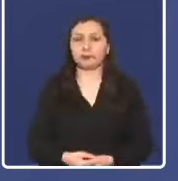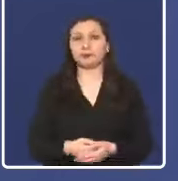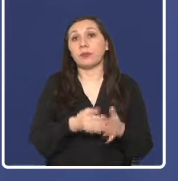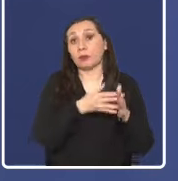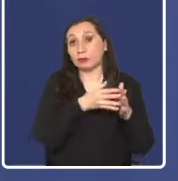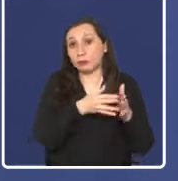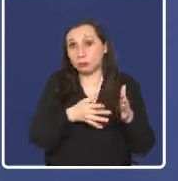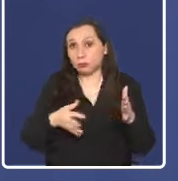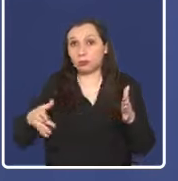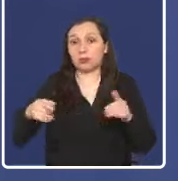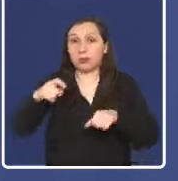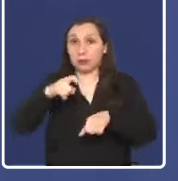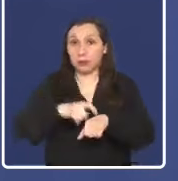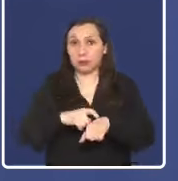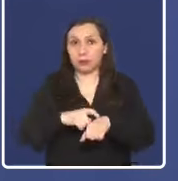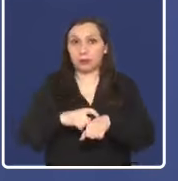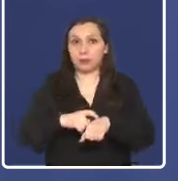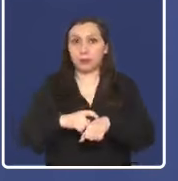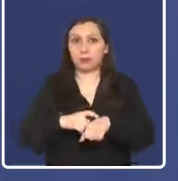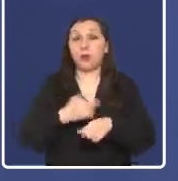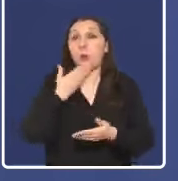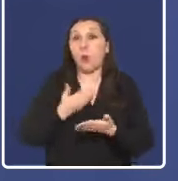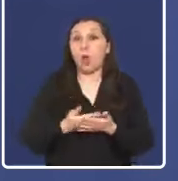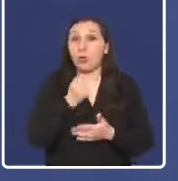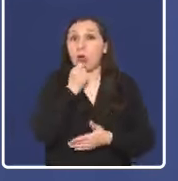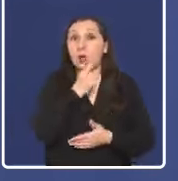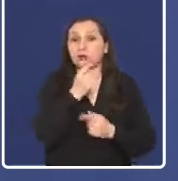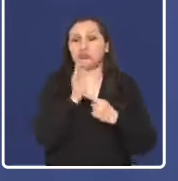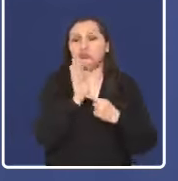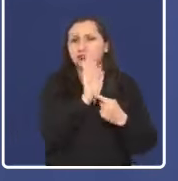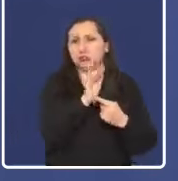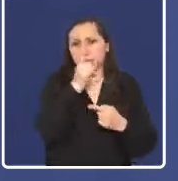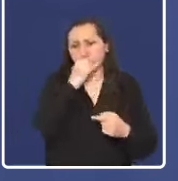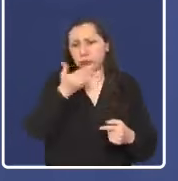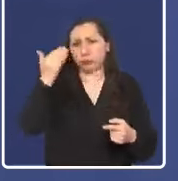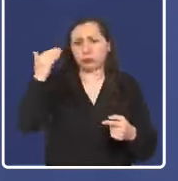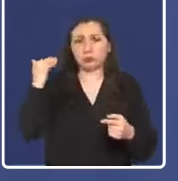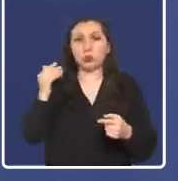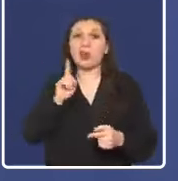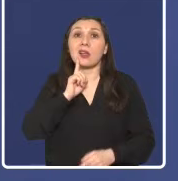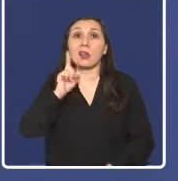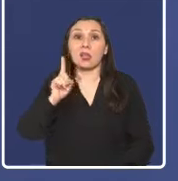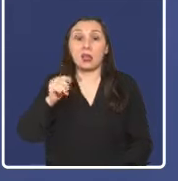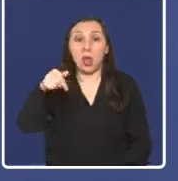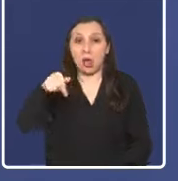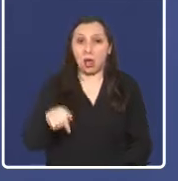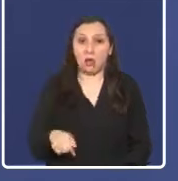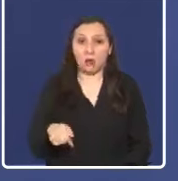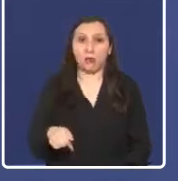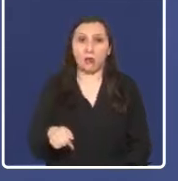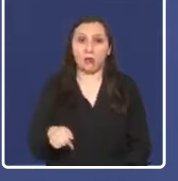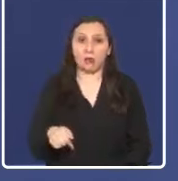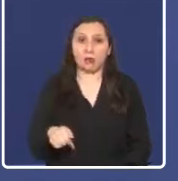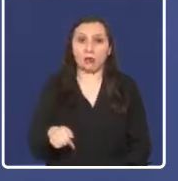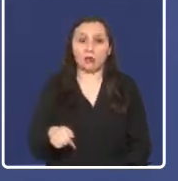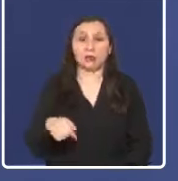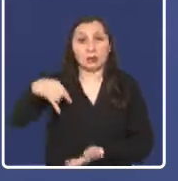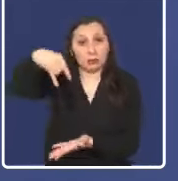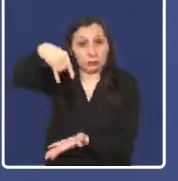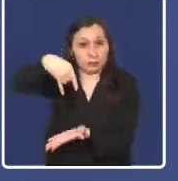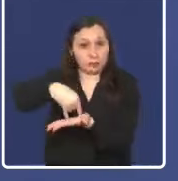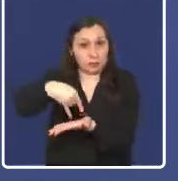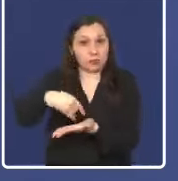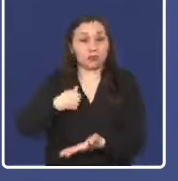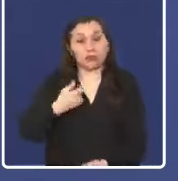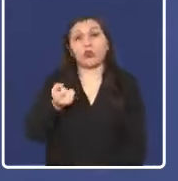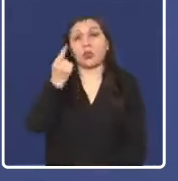Durante ese tiempo, cuando la acusación estaba presentada hace mucho tiempo, quienes hoy día, desde el Parlamento, porque